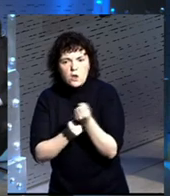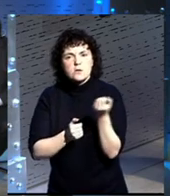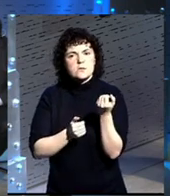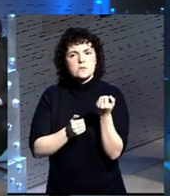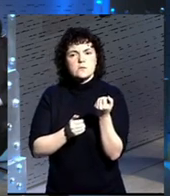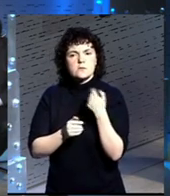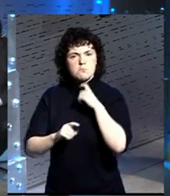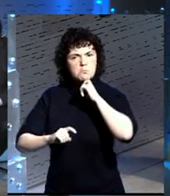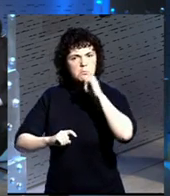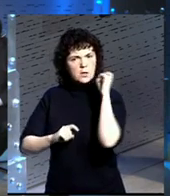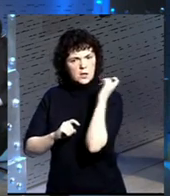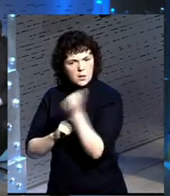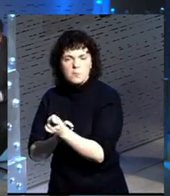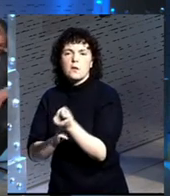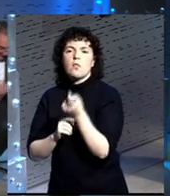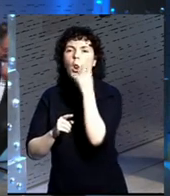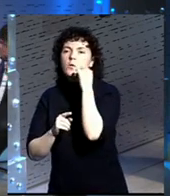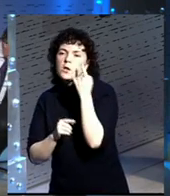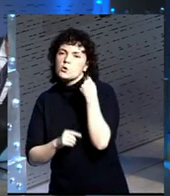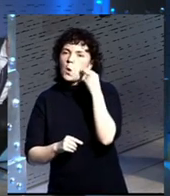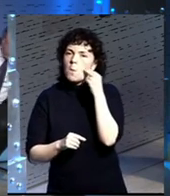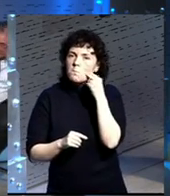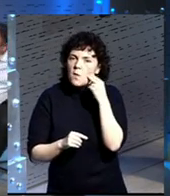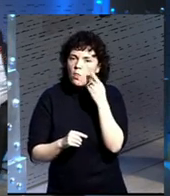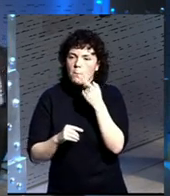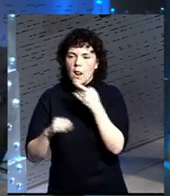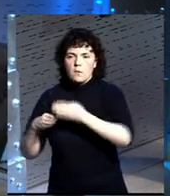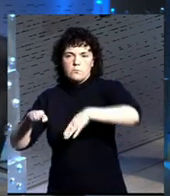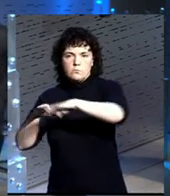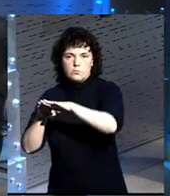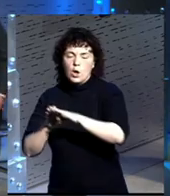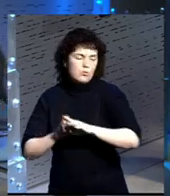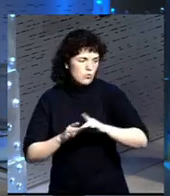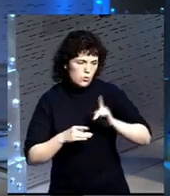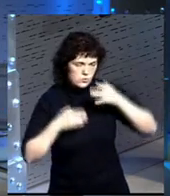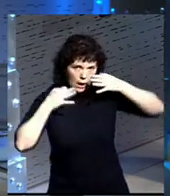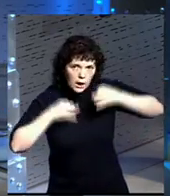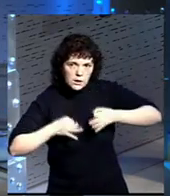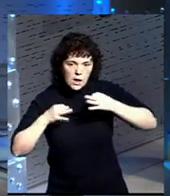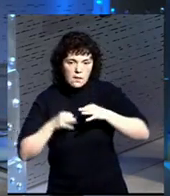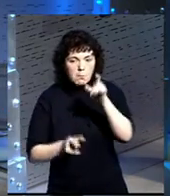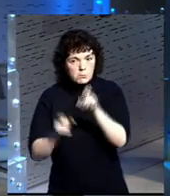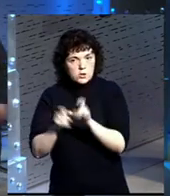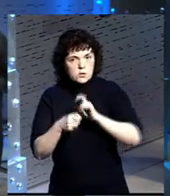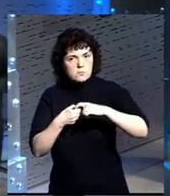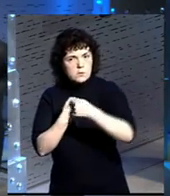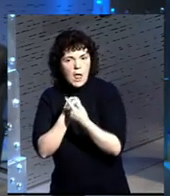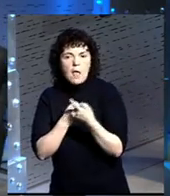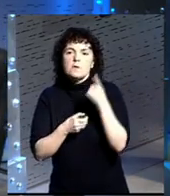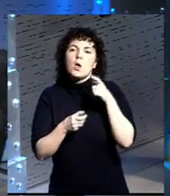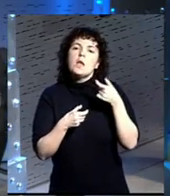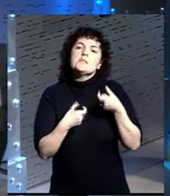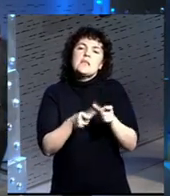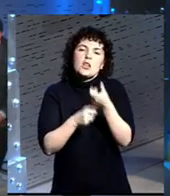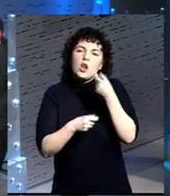a romper el status quo? No, es una realidad. Hay nuevos entrantes que no pertenecen al sector financiero directamente. Eso